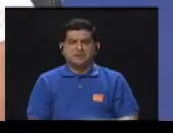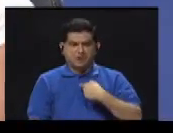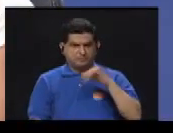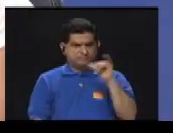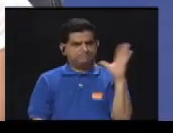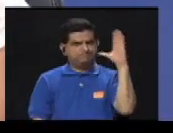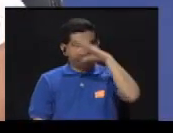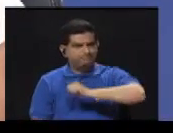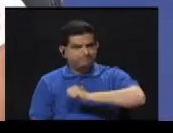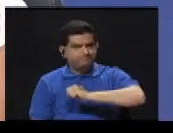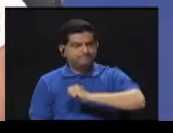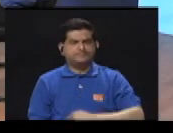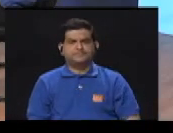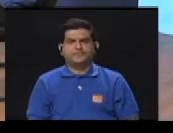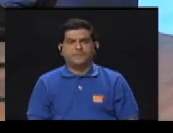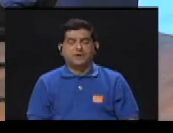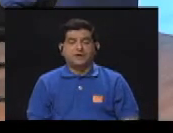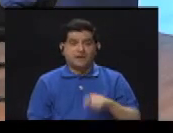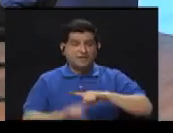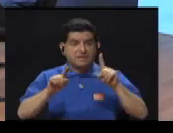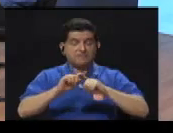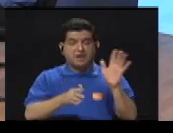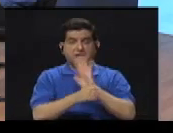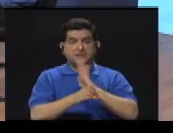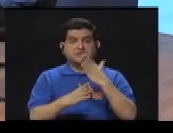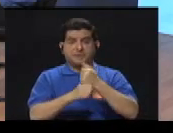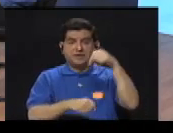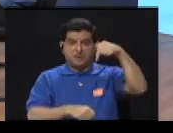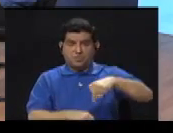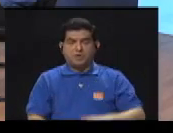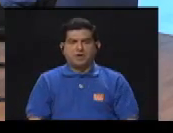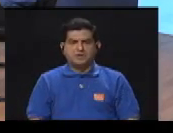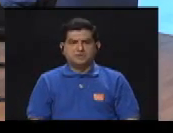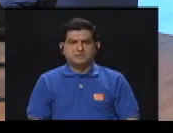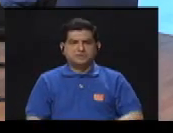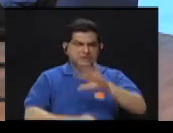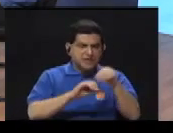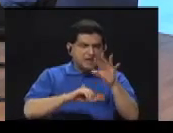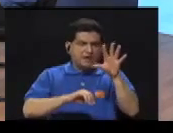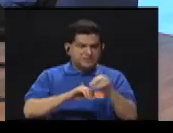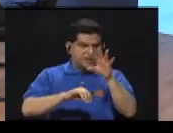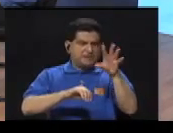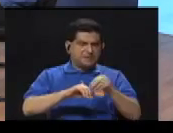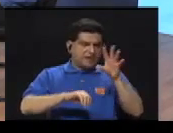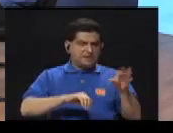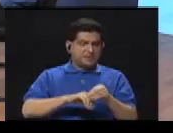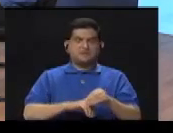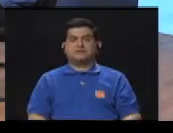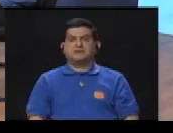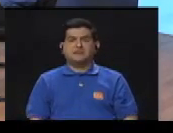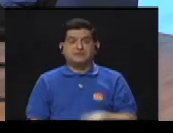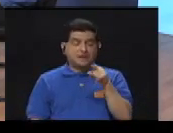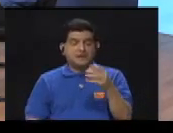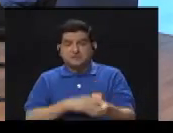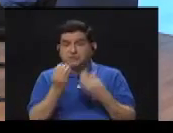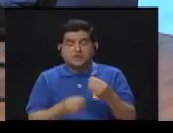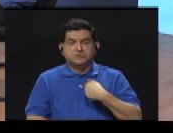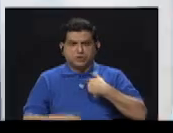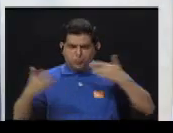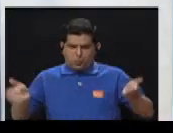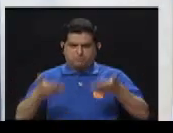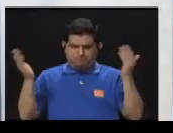A la vez uno se da cuenta de lo que son la cantidad de películas que se hacen, que cada vez va más, una más, otra más, otra sí más. Es. Y bueno, eso no